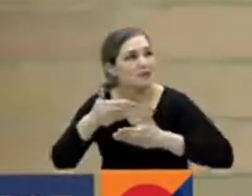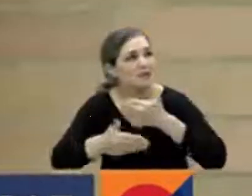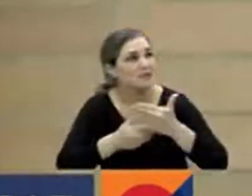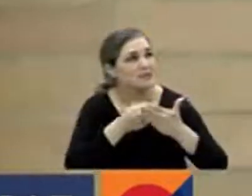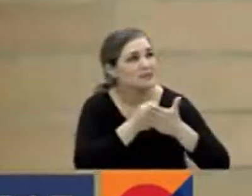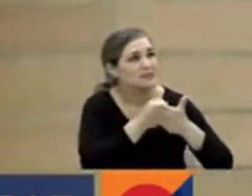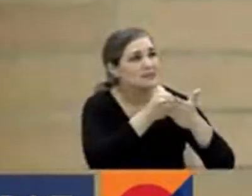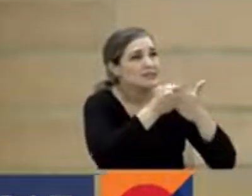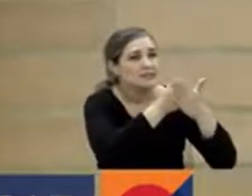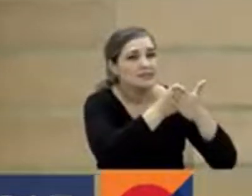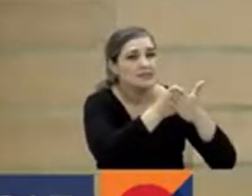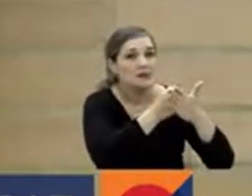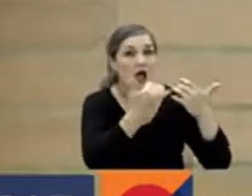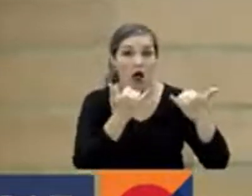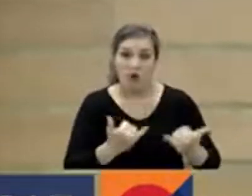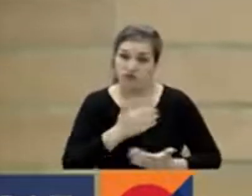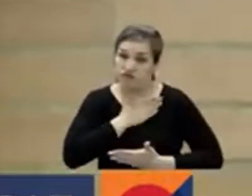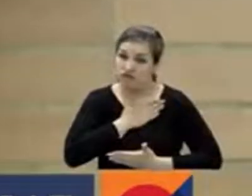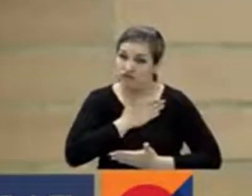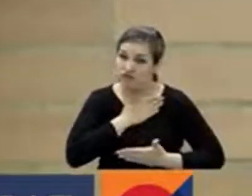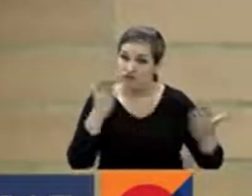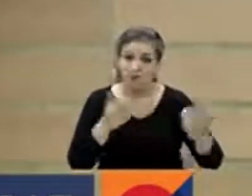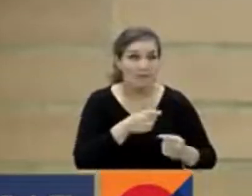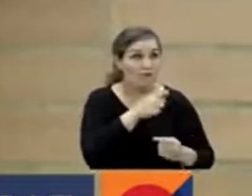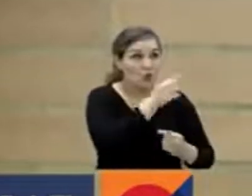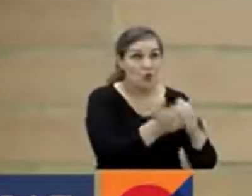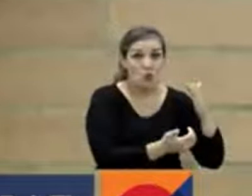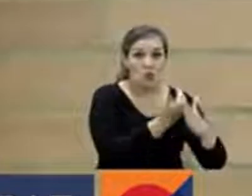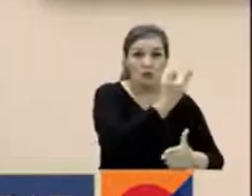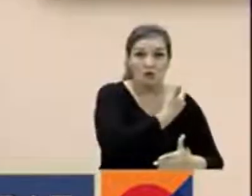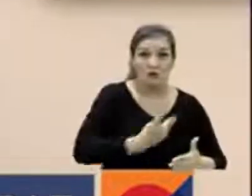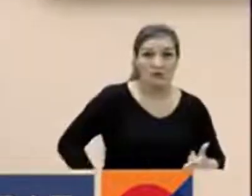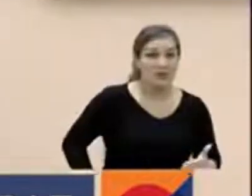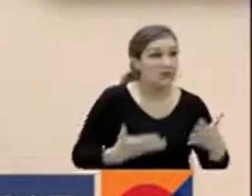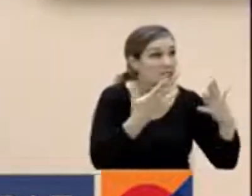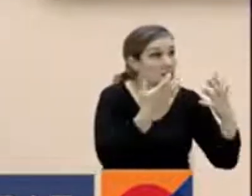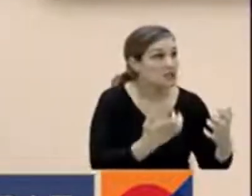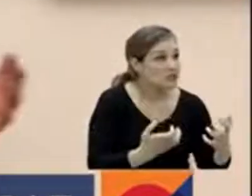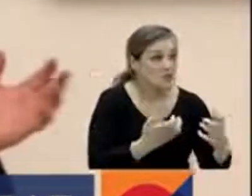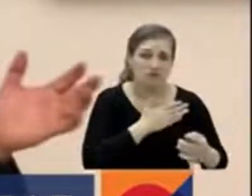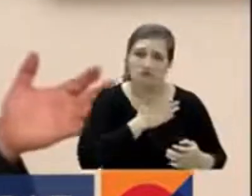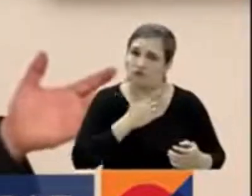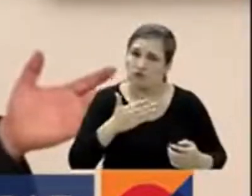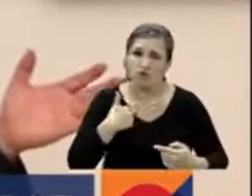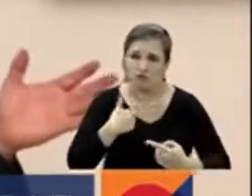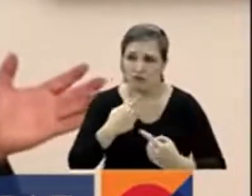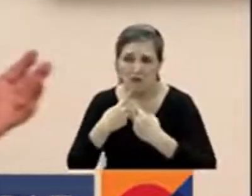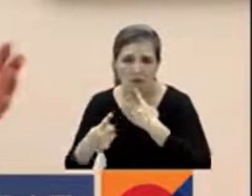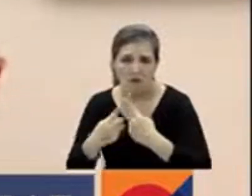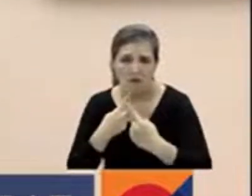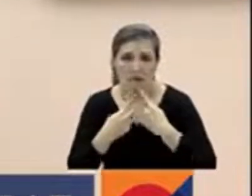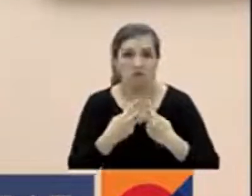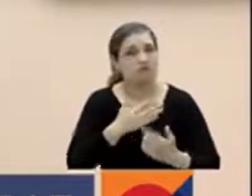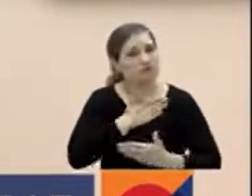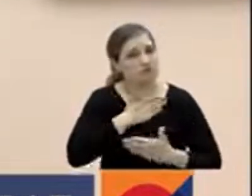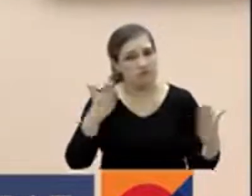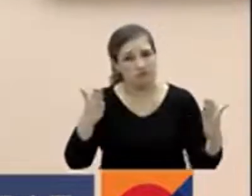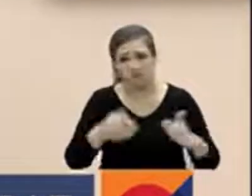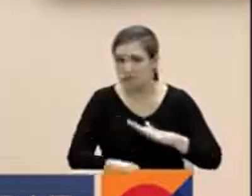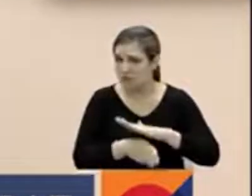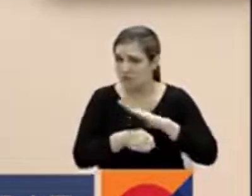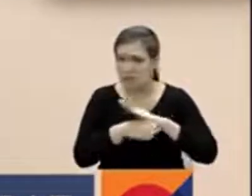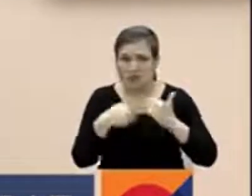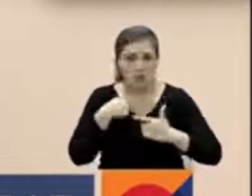conferencia asegura que está dispuesta a ofrecer sus servicios de mediación. Y de parte de la Iglesia, dispuestos a seguir trabajando, a